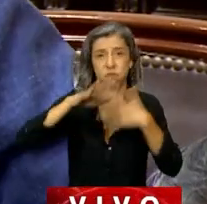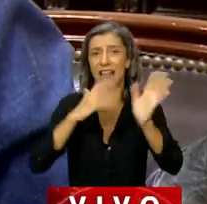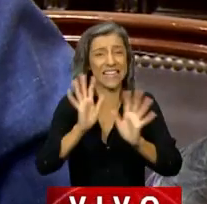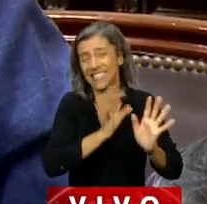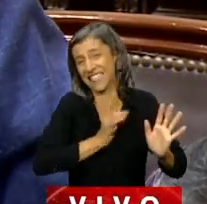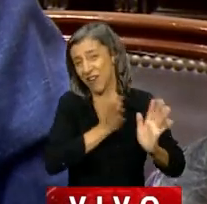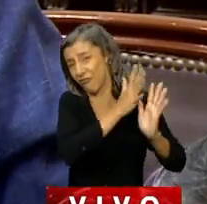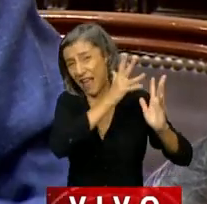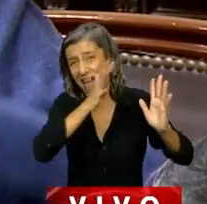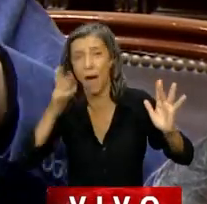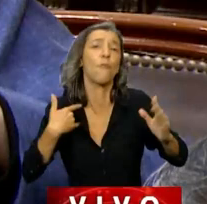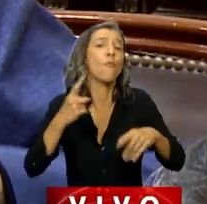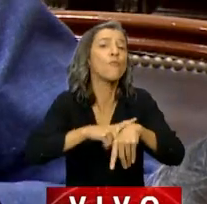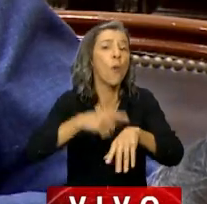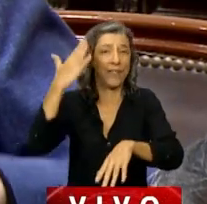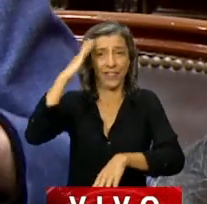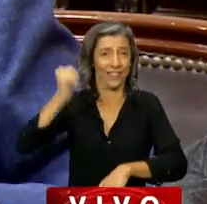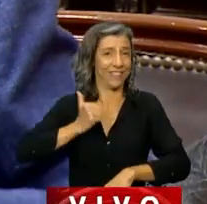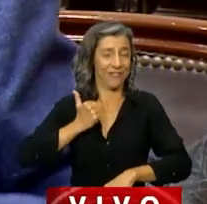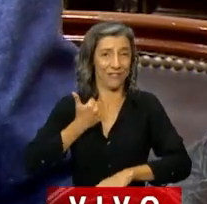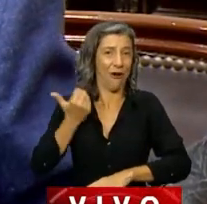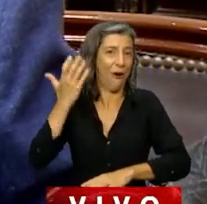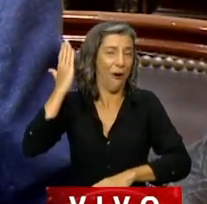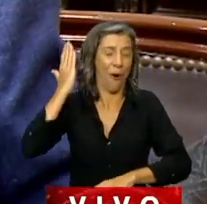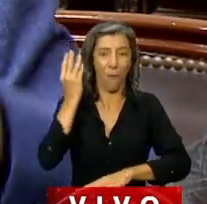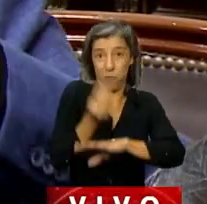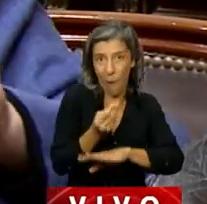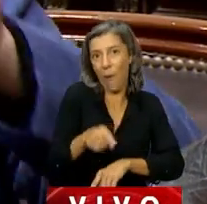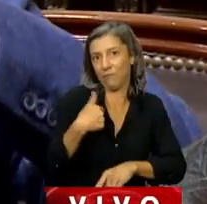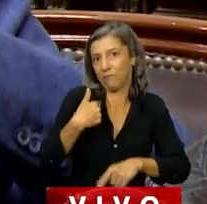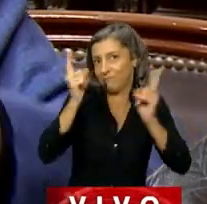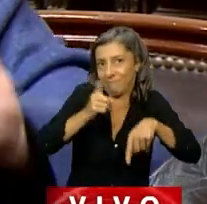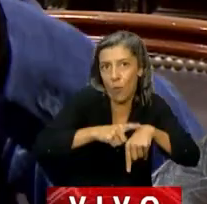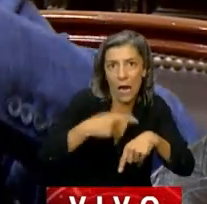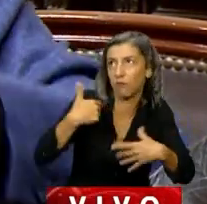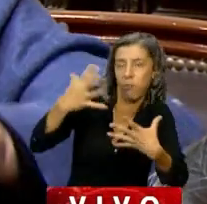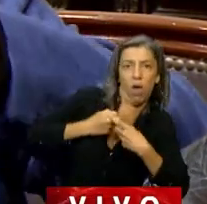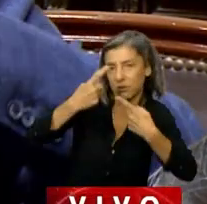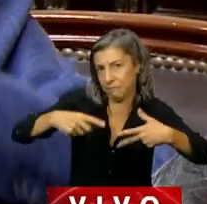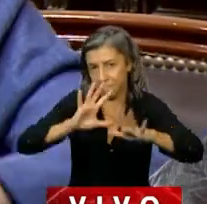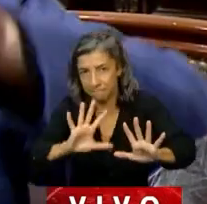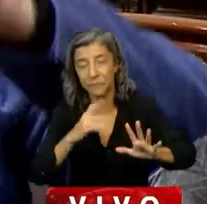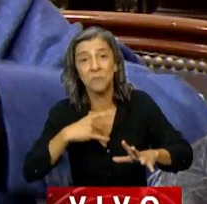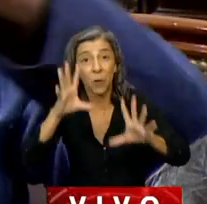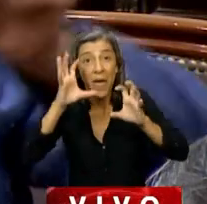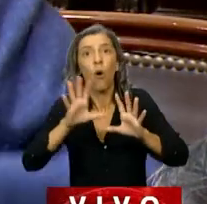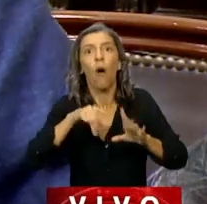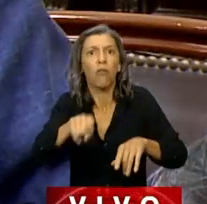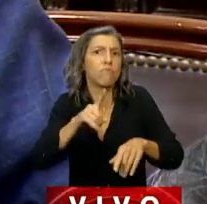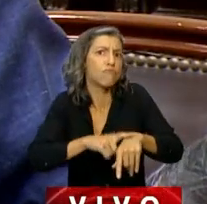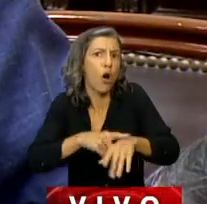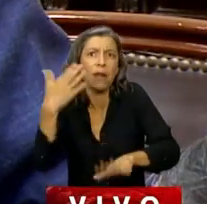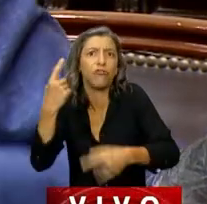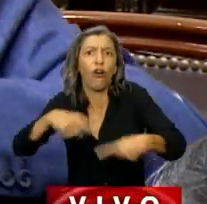esos años negros de la dictadura, las cuestiones en la política argentina también se resolvían a través de la muerte y la eliminación